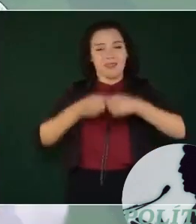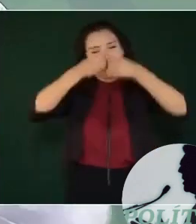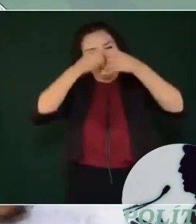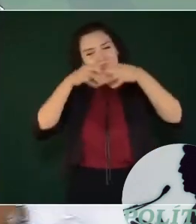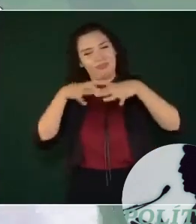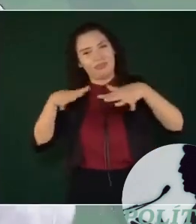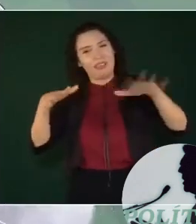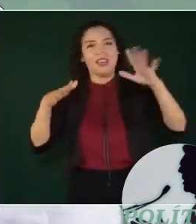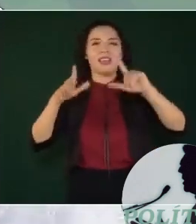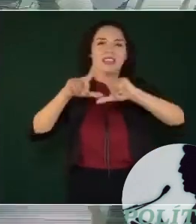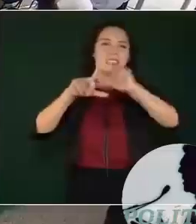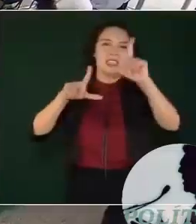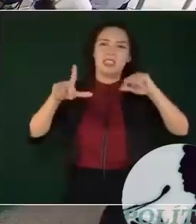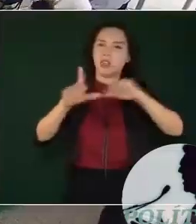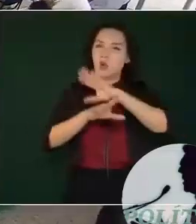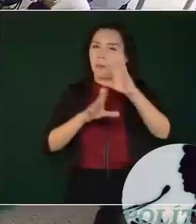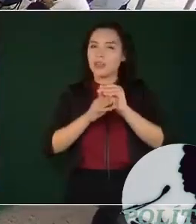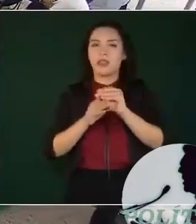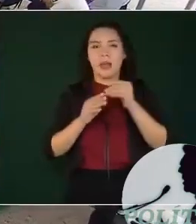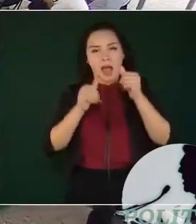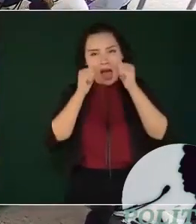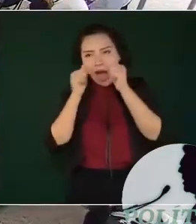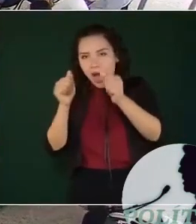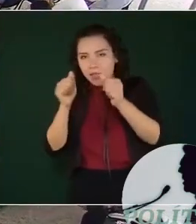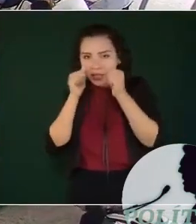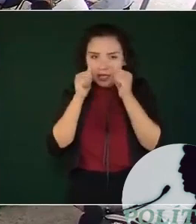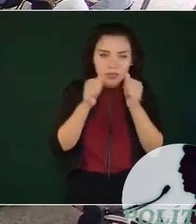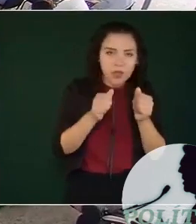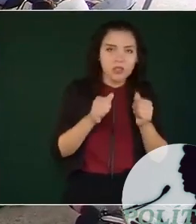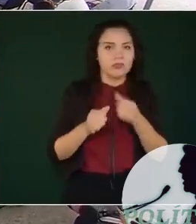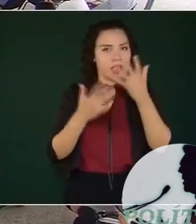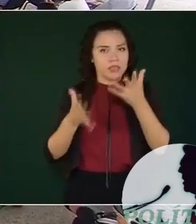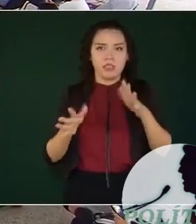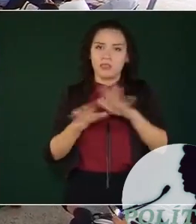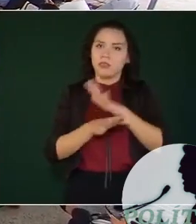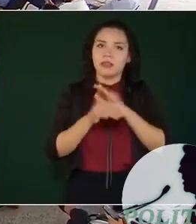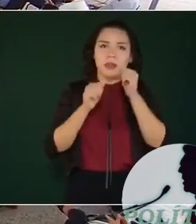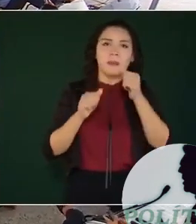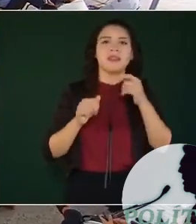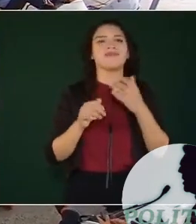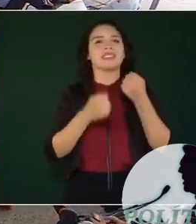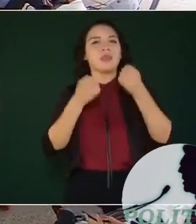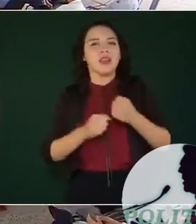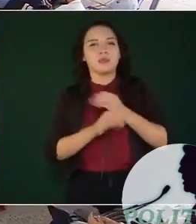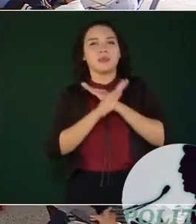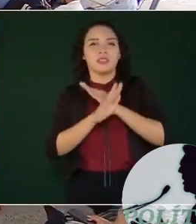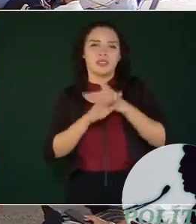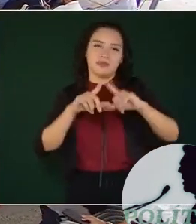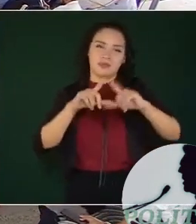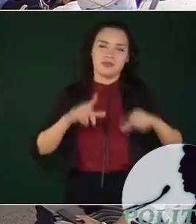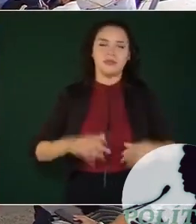campaña, ¿no? En contra, se está militarizando. Es como